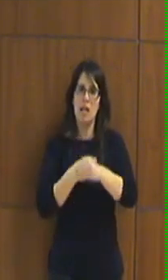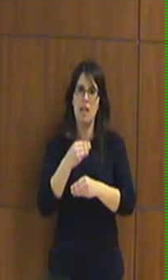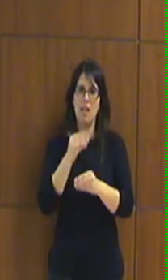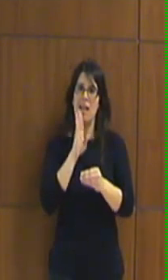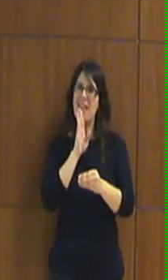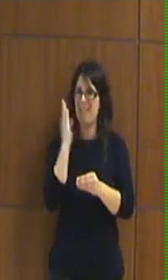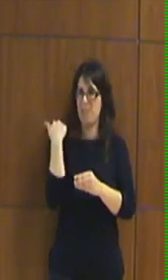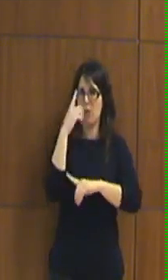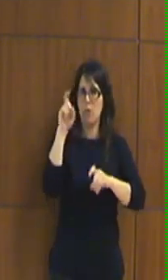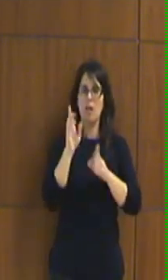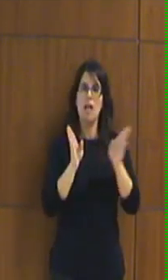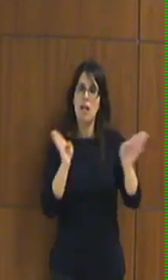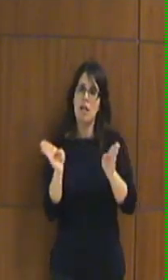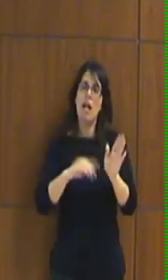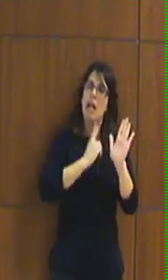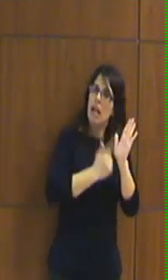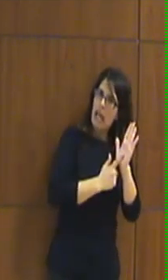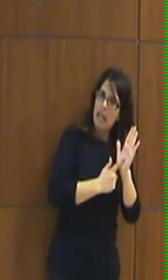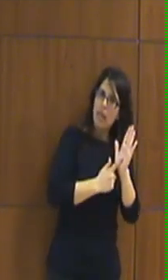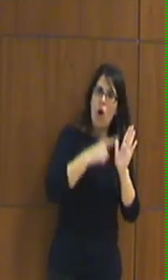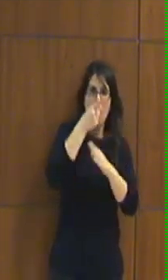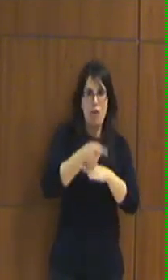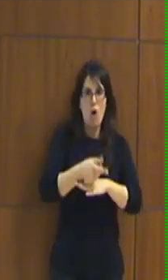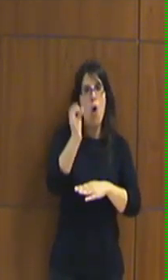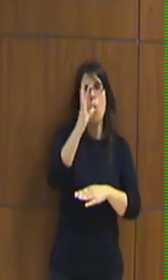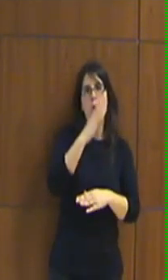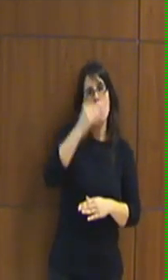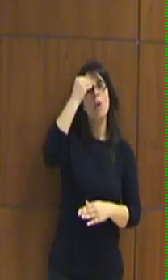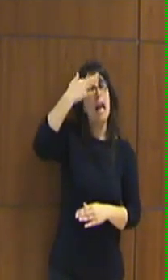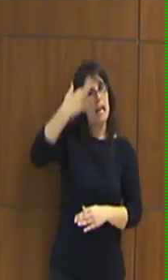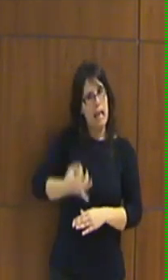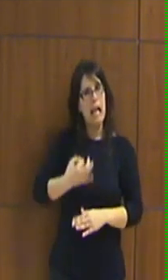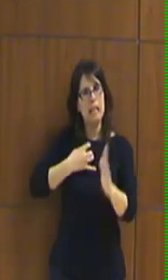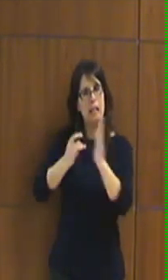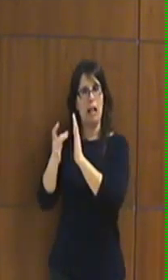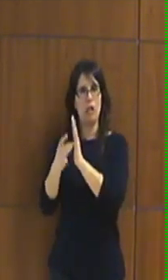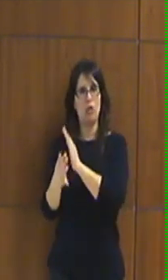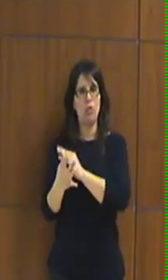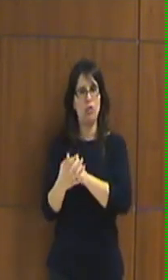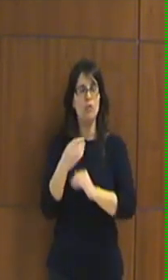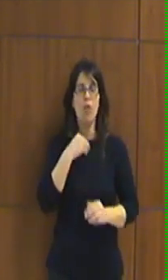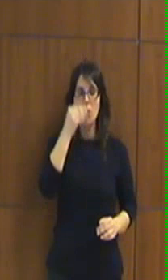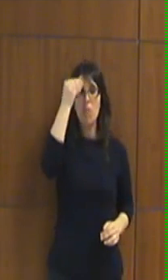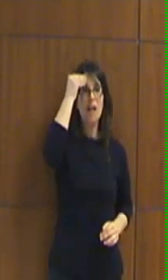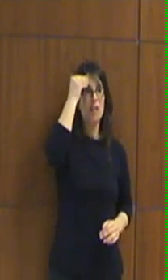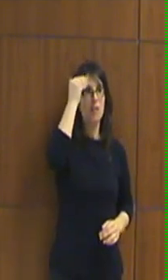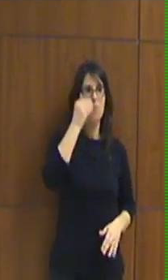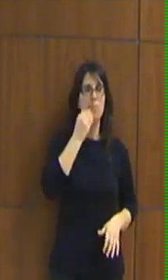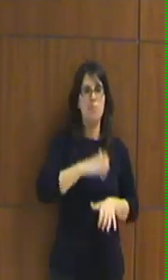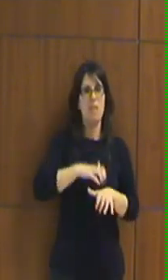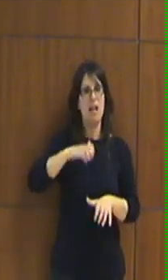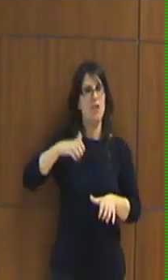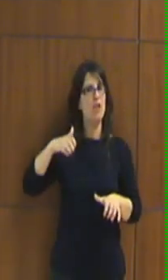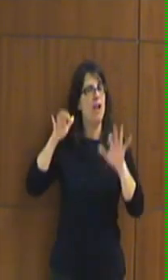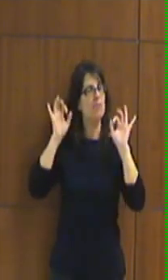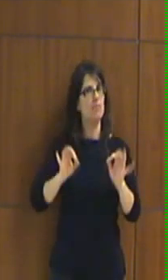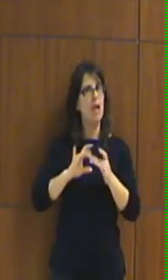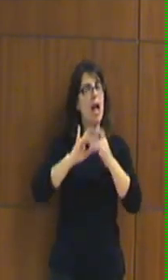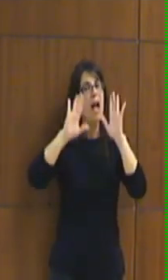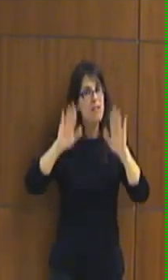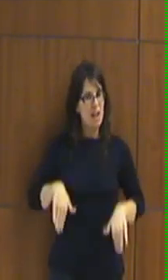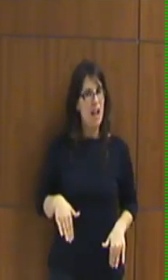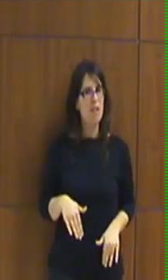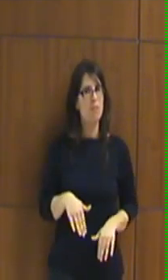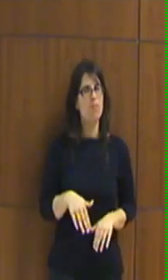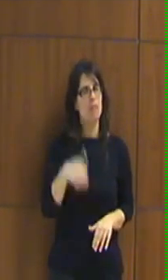¿no?, de las personas? ¿Por la obligación de la ley o porque al final tienen talento? Yo creo que más o menos la mayoría han planteado que al final